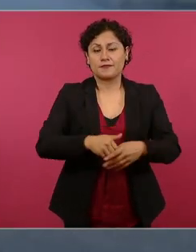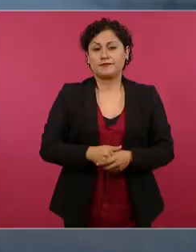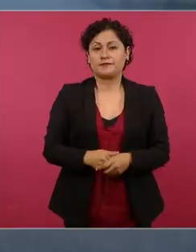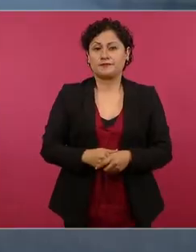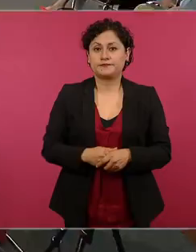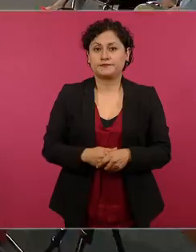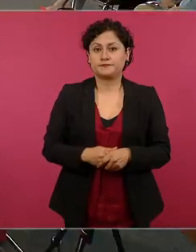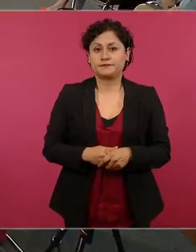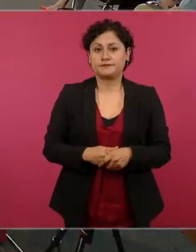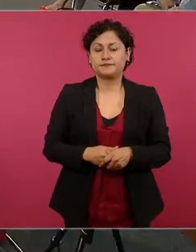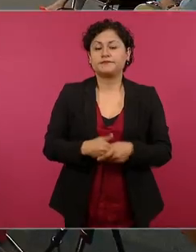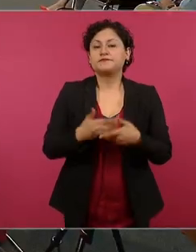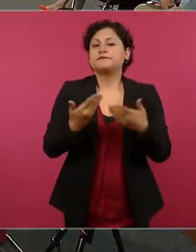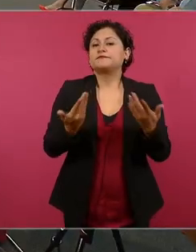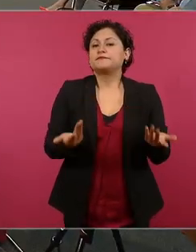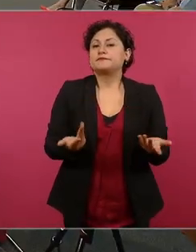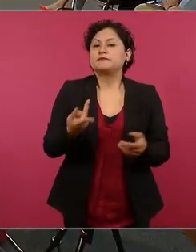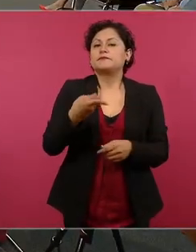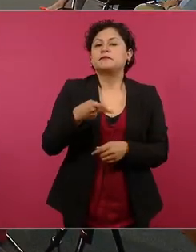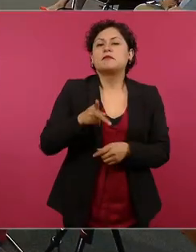Pero ¿quién va a decidir?